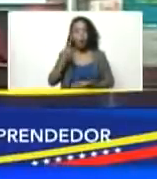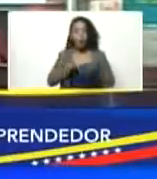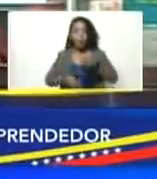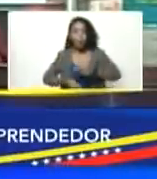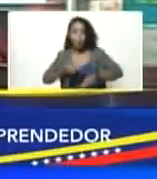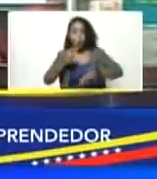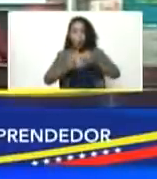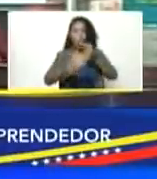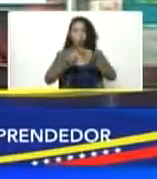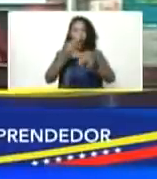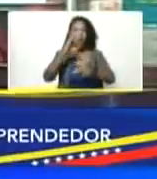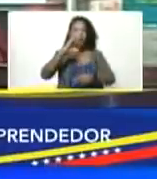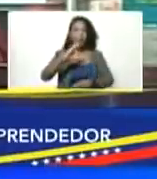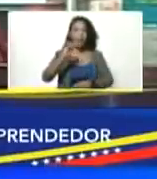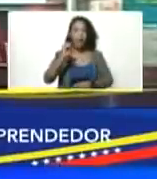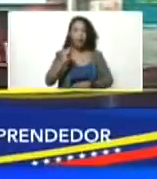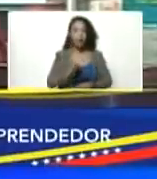CA